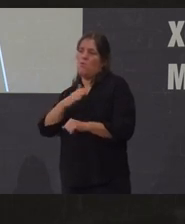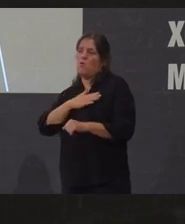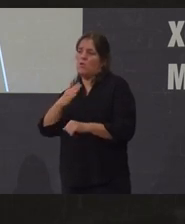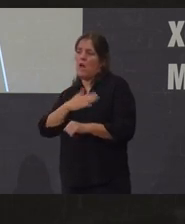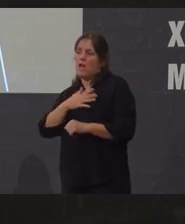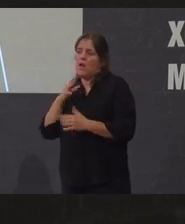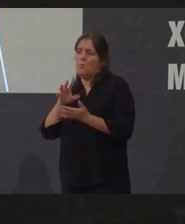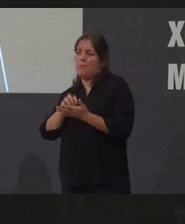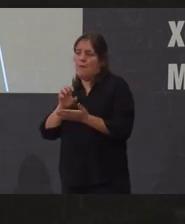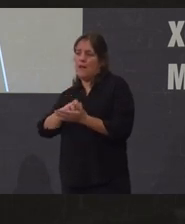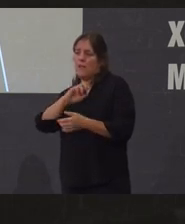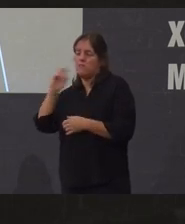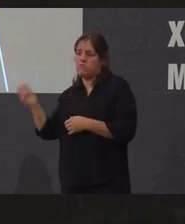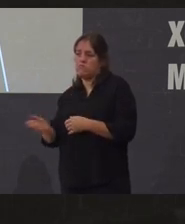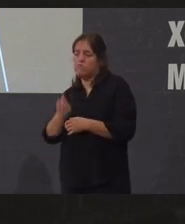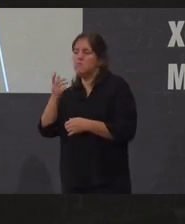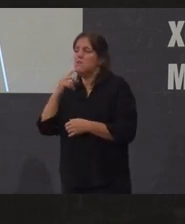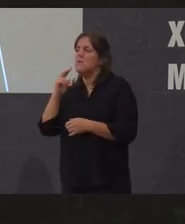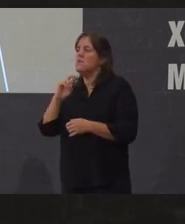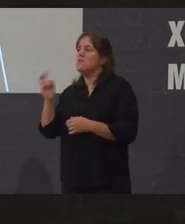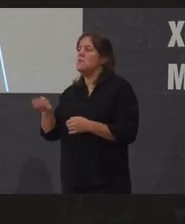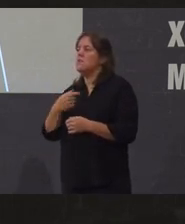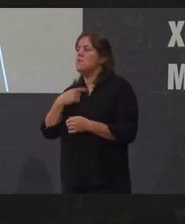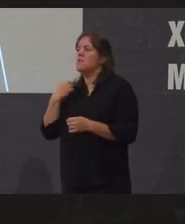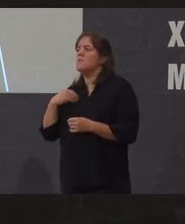con papéis e tal, o sea que sabe de que fala